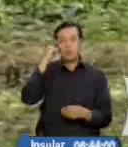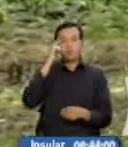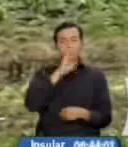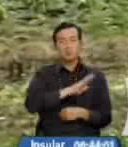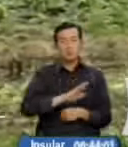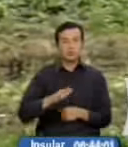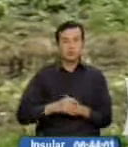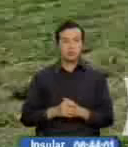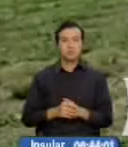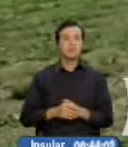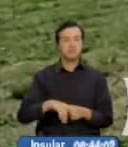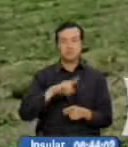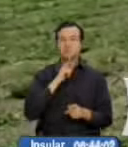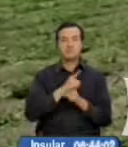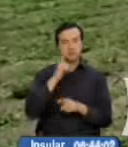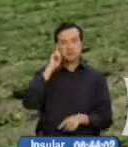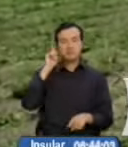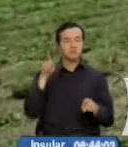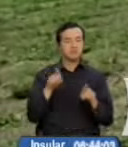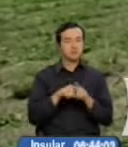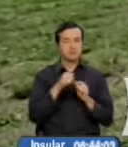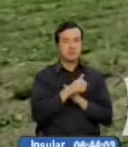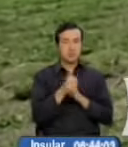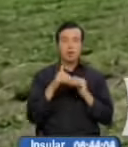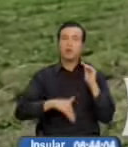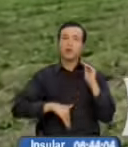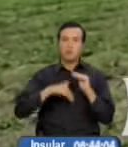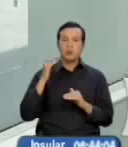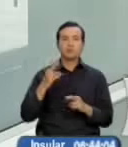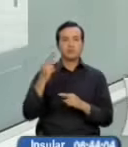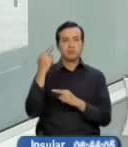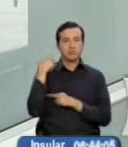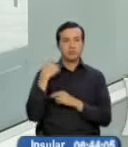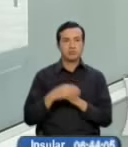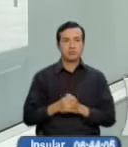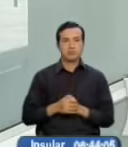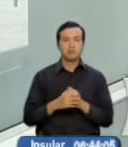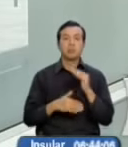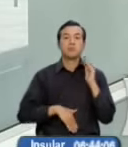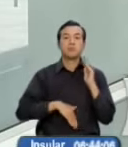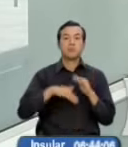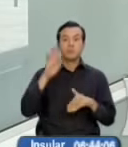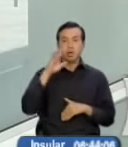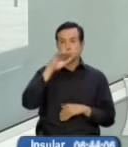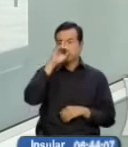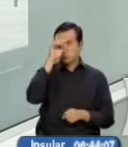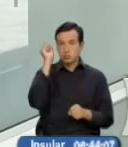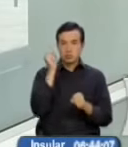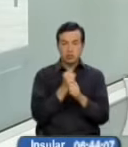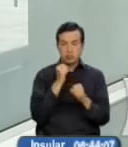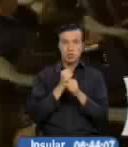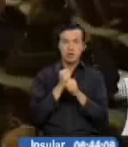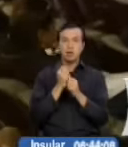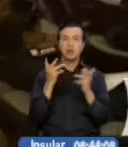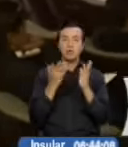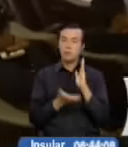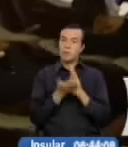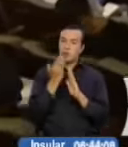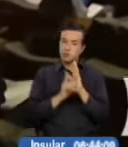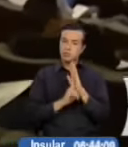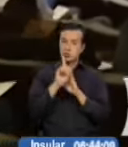parroquiales y por eso es partidario de que estos tengan más atribuciones. Generar mayores fuentes de empleo, generar desarrollo.